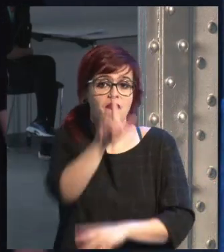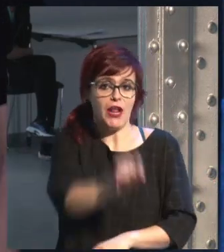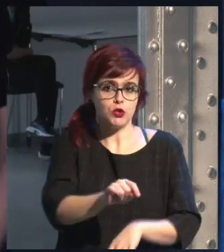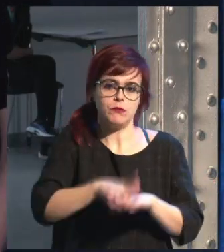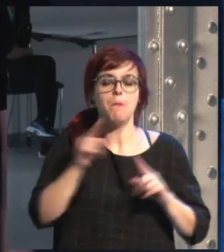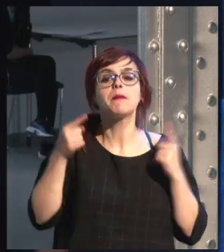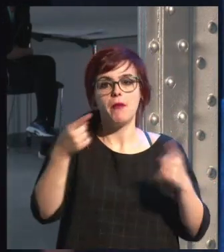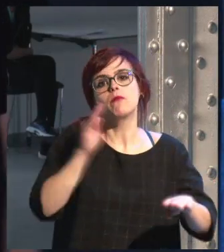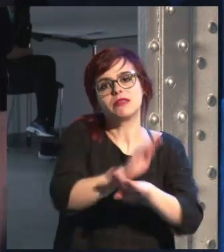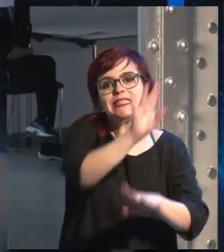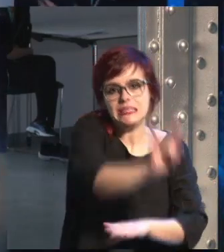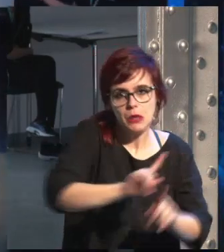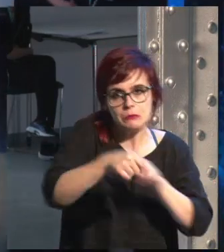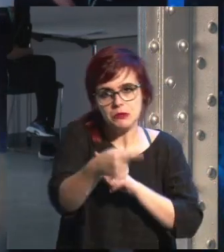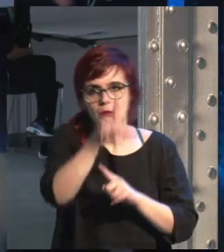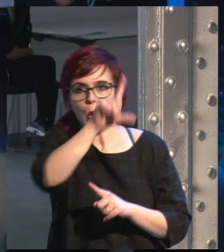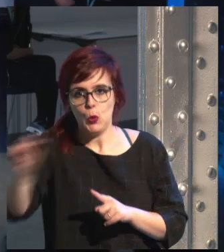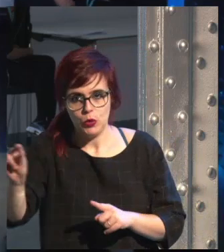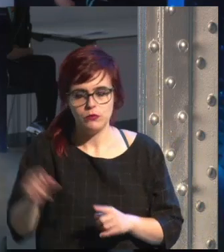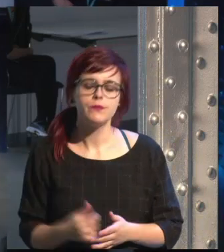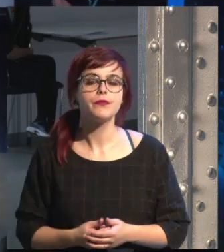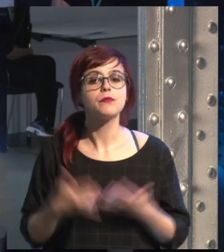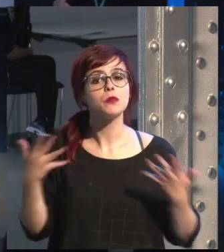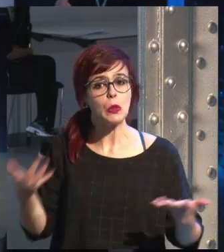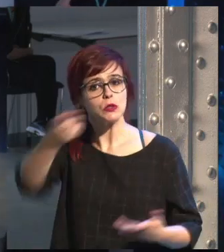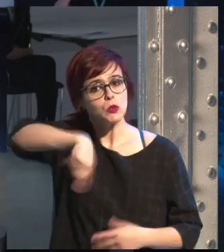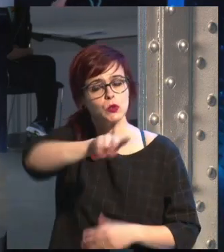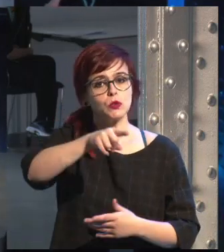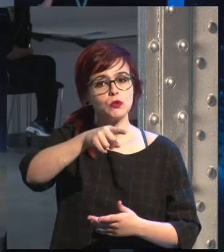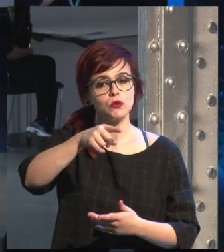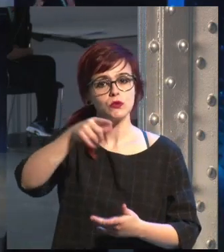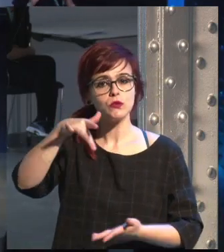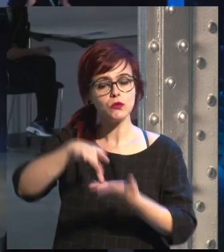por así decirlo. Vale, os voy a explicar un poco, bueno, para nosotros, para